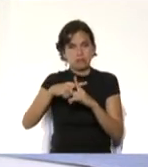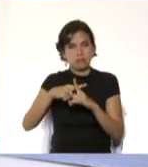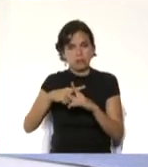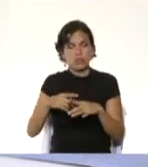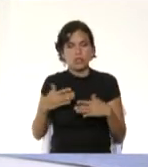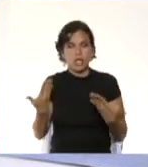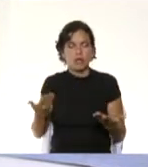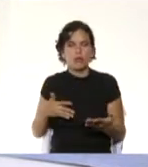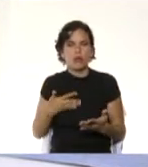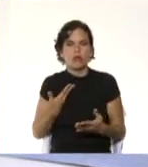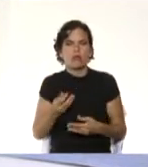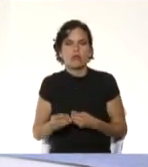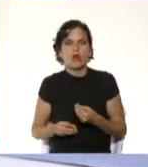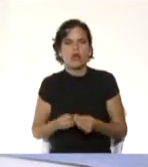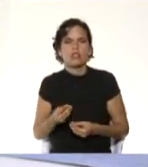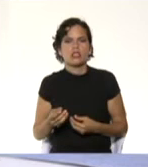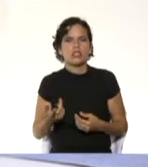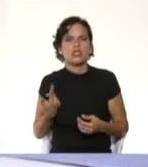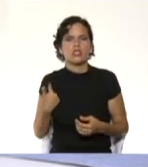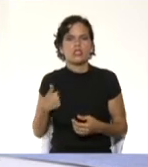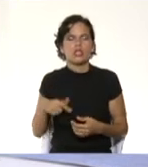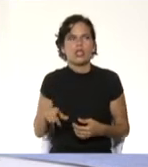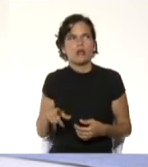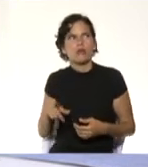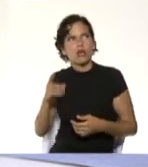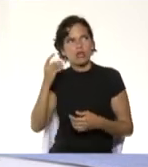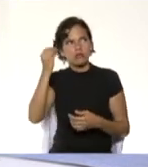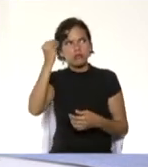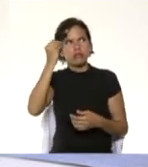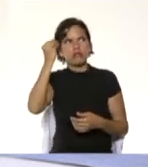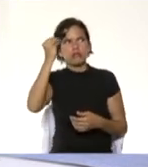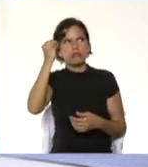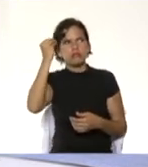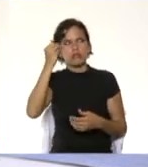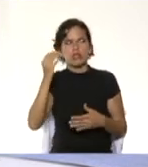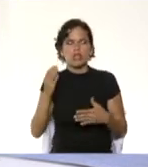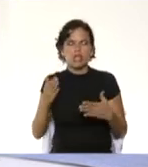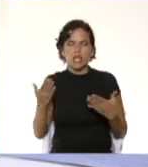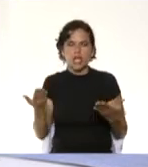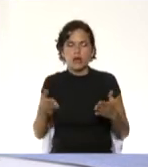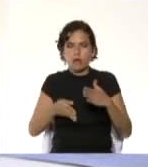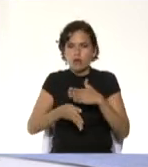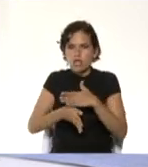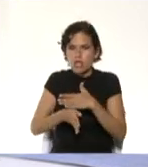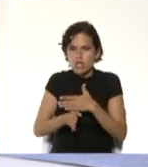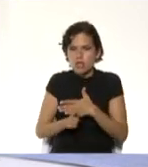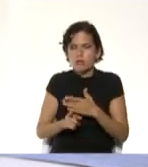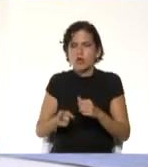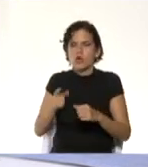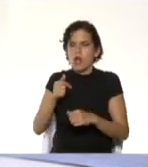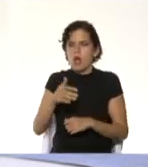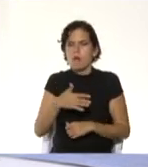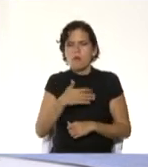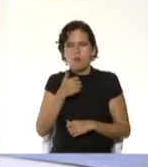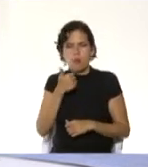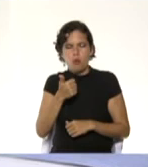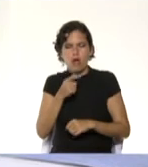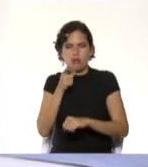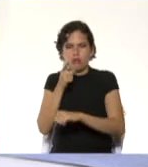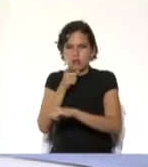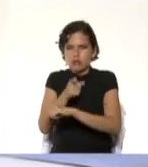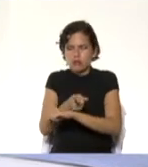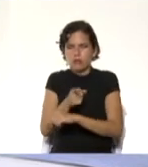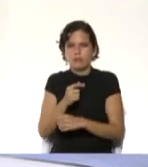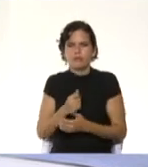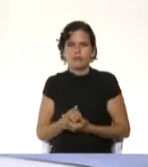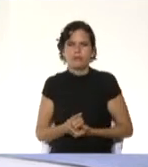podemos hacer? Debemos tomar o debemos tener en cuenta que vamos a ir por una buena toma de decisiones. Esa